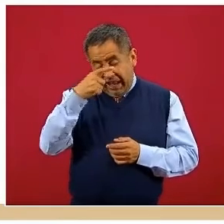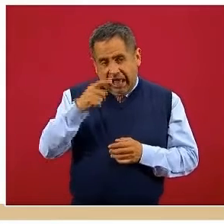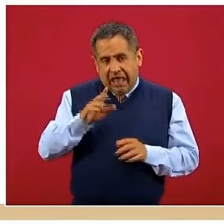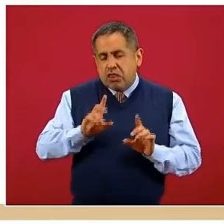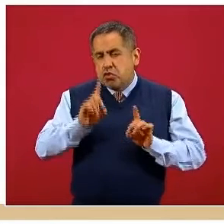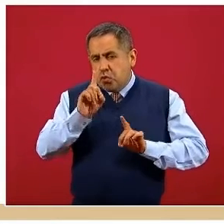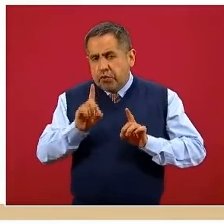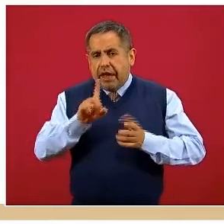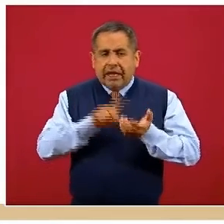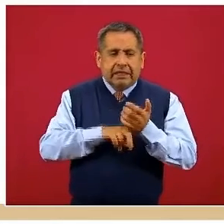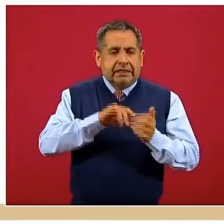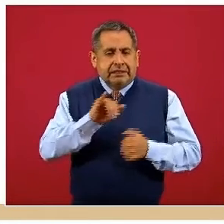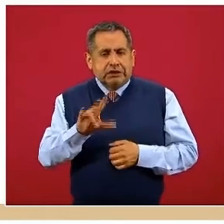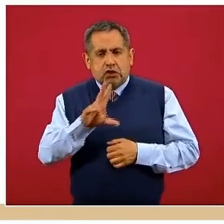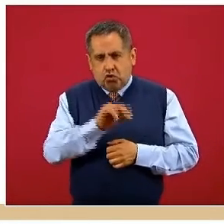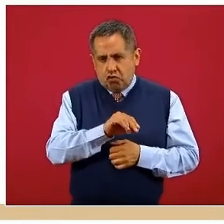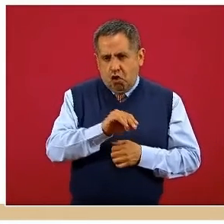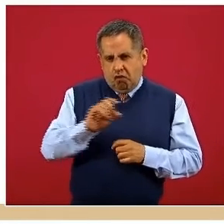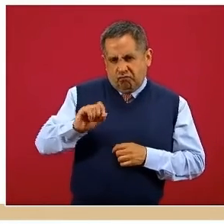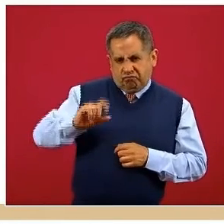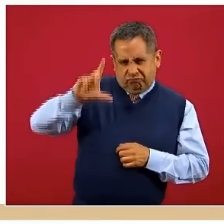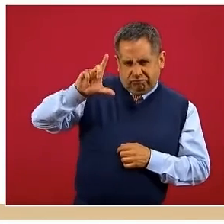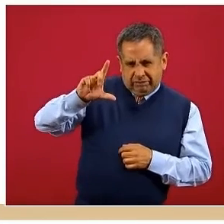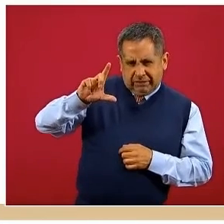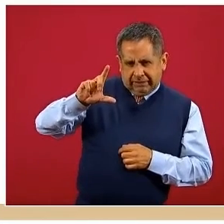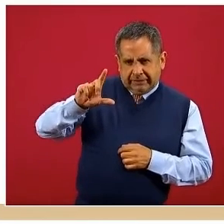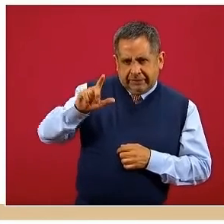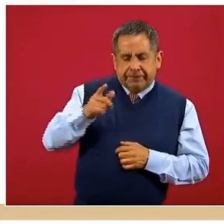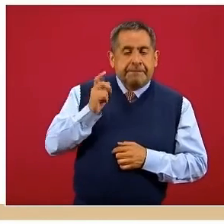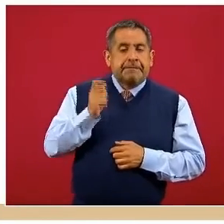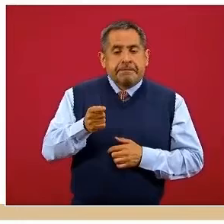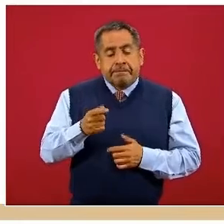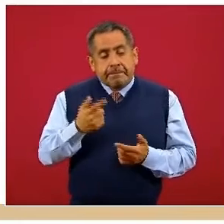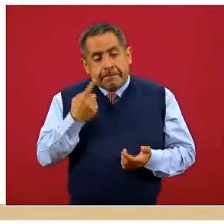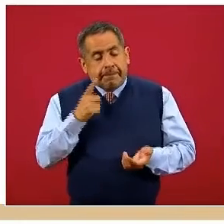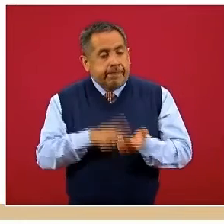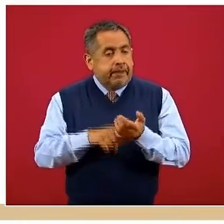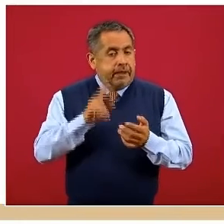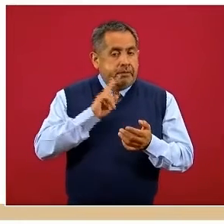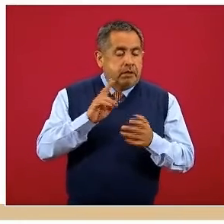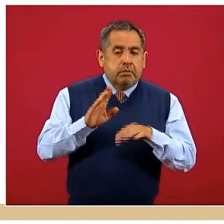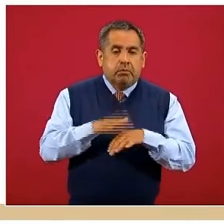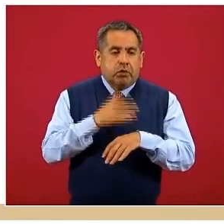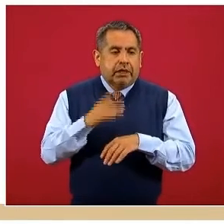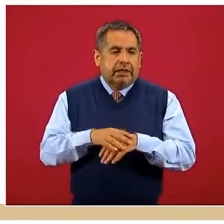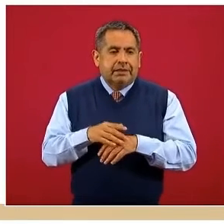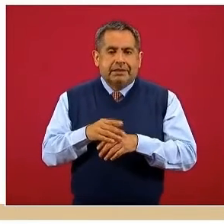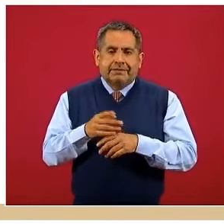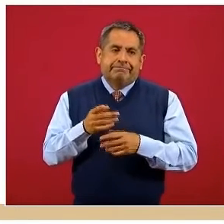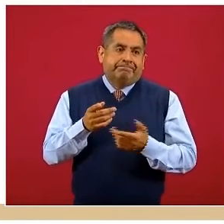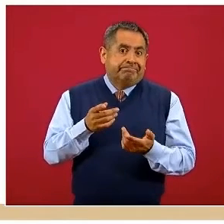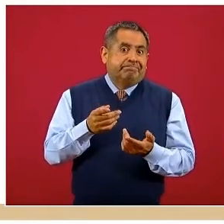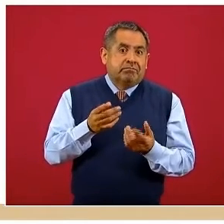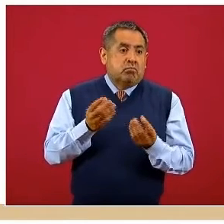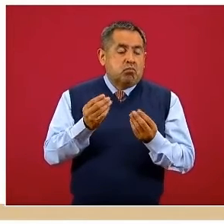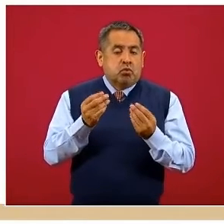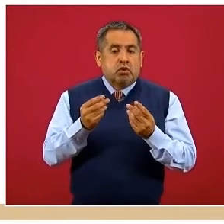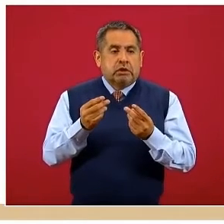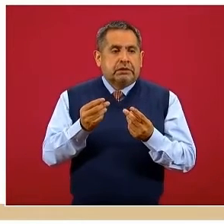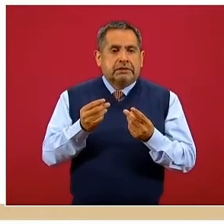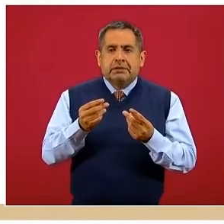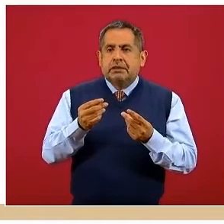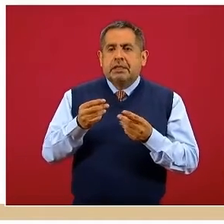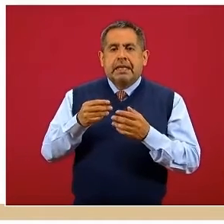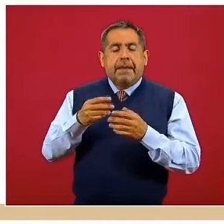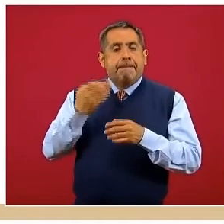sospechosos de COVID-19, y esto tiene que ver también lógicamente con el ingreso ya importante a la